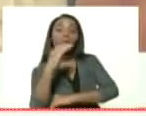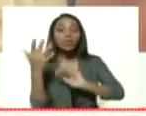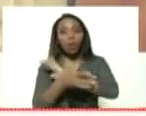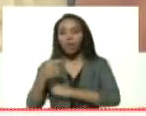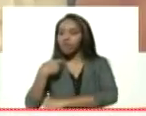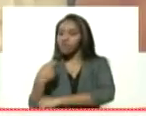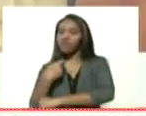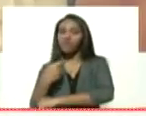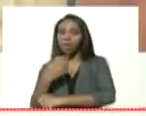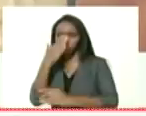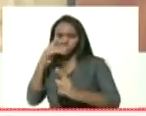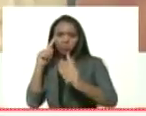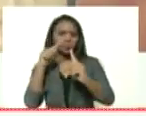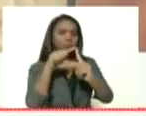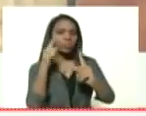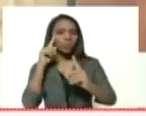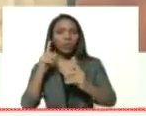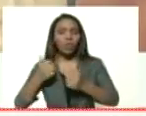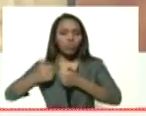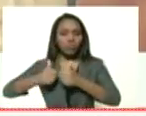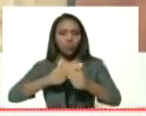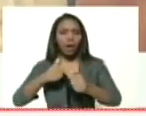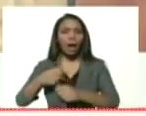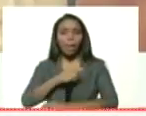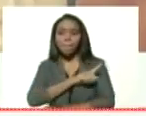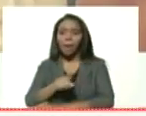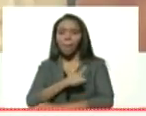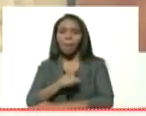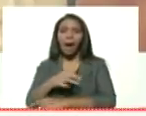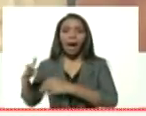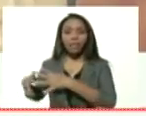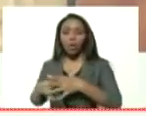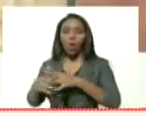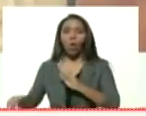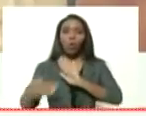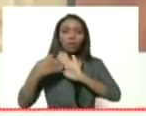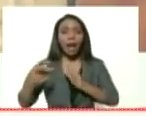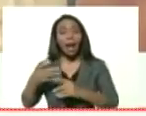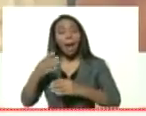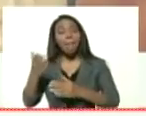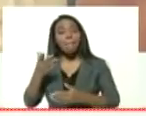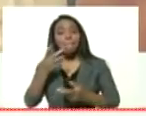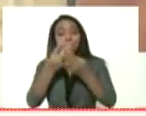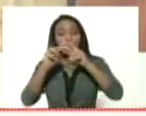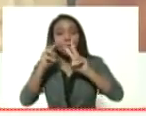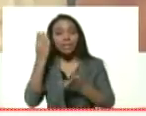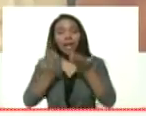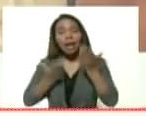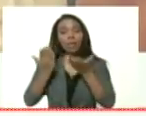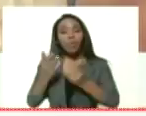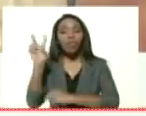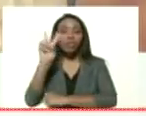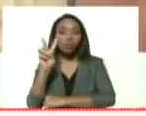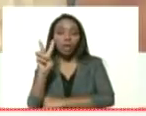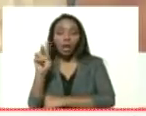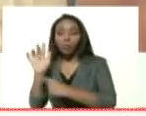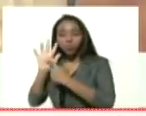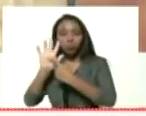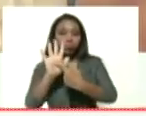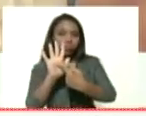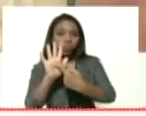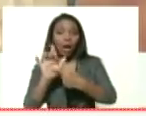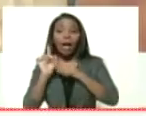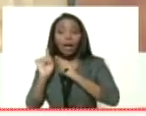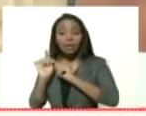financiadas y dirigidas desde los Estados Unidos contra la paz y la estabilidad de Venezuela. Queda demostrada así